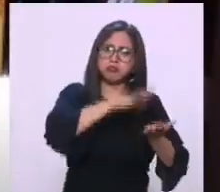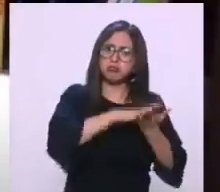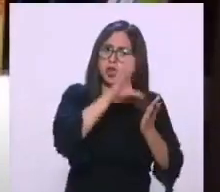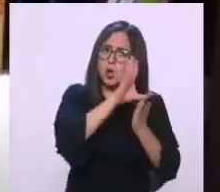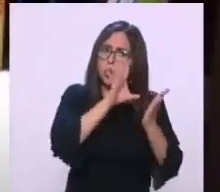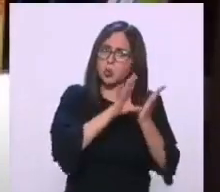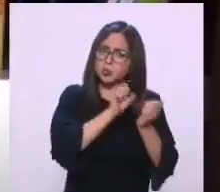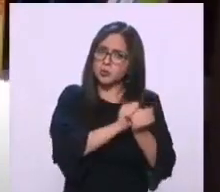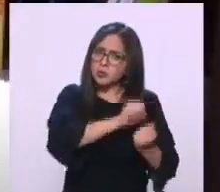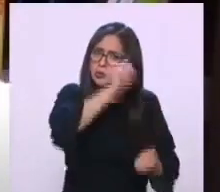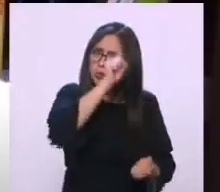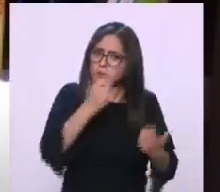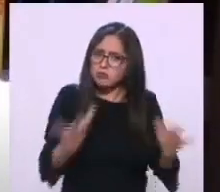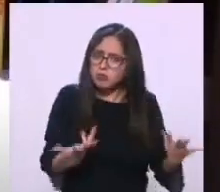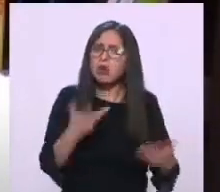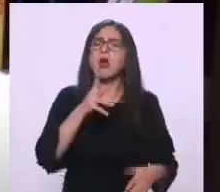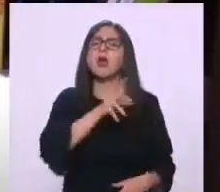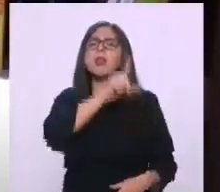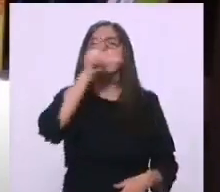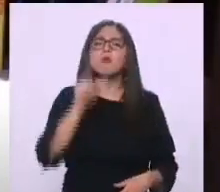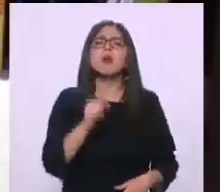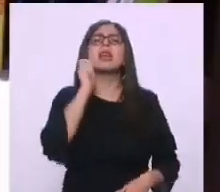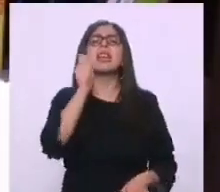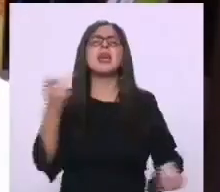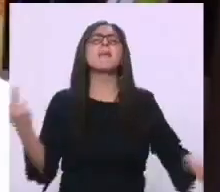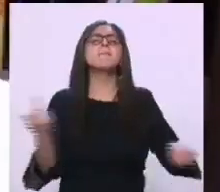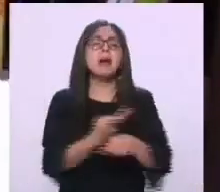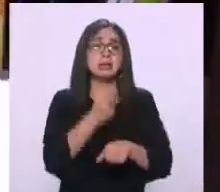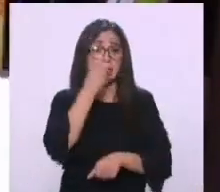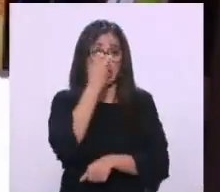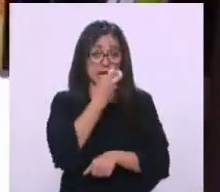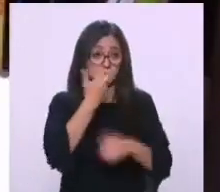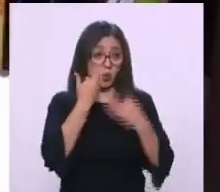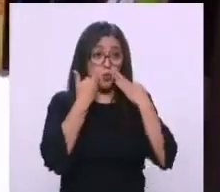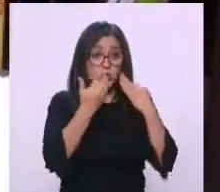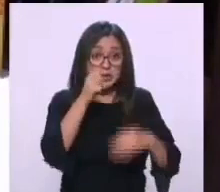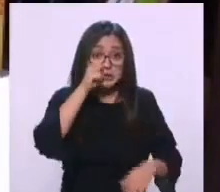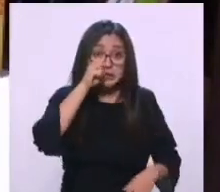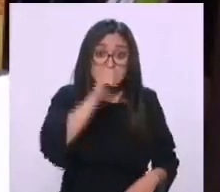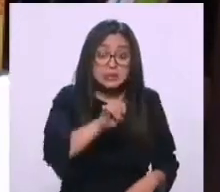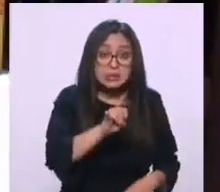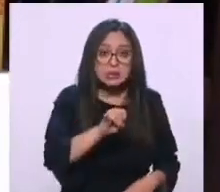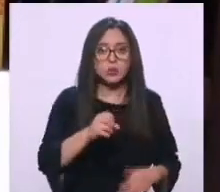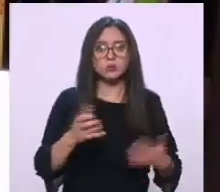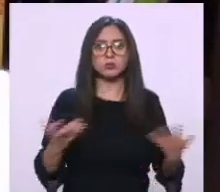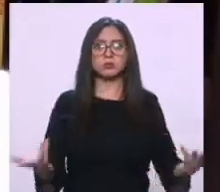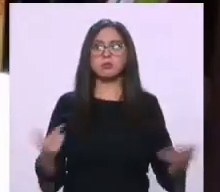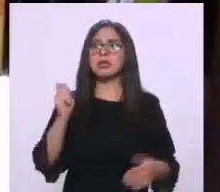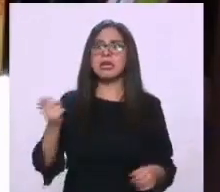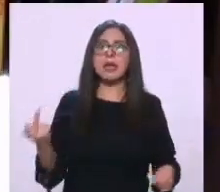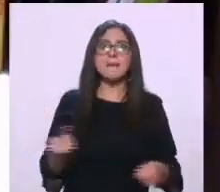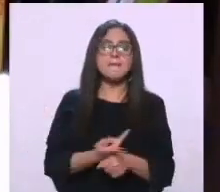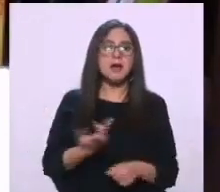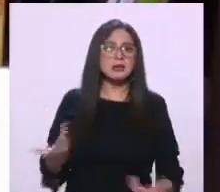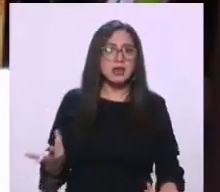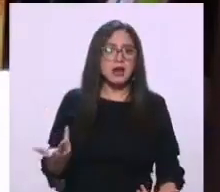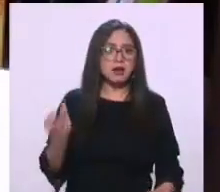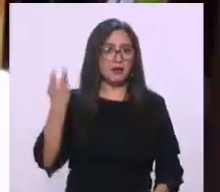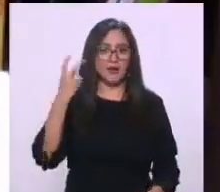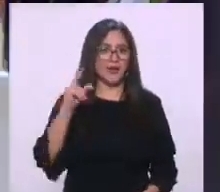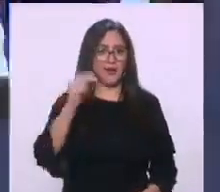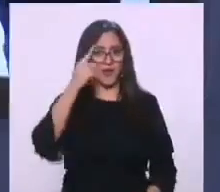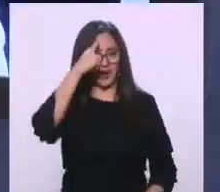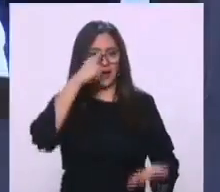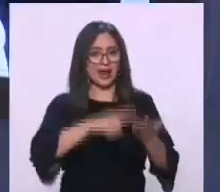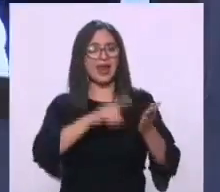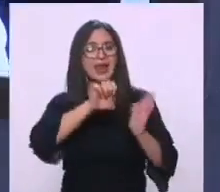¿Qué pasaría si esto se comprueba? Es la pregunta que nos haríamos, porque pues es un poco difícil de creer que quien